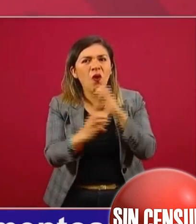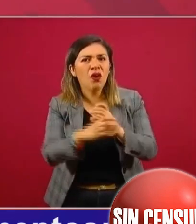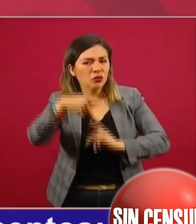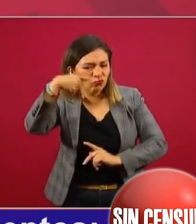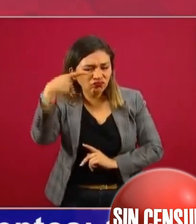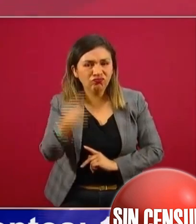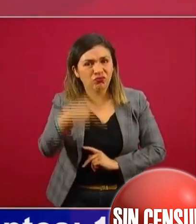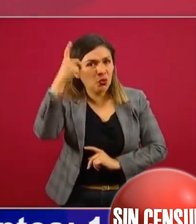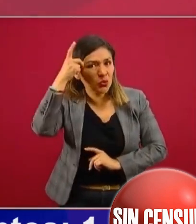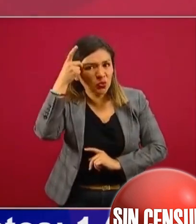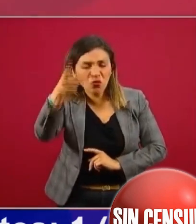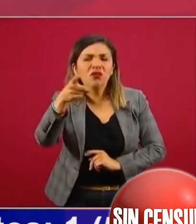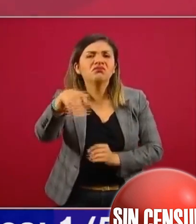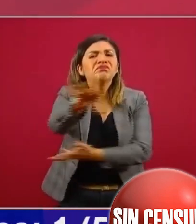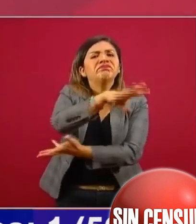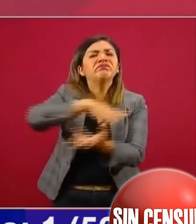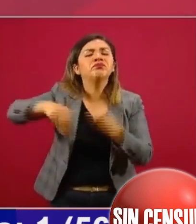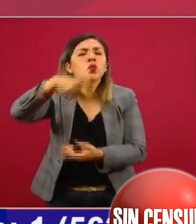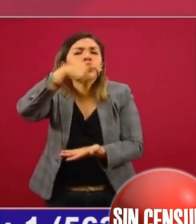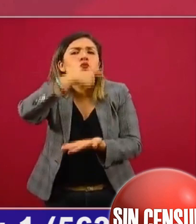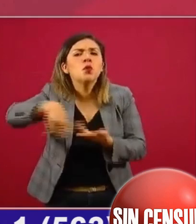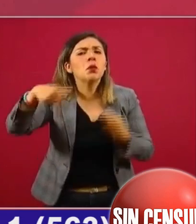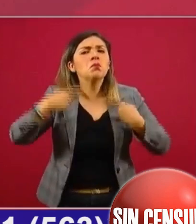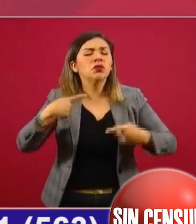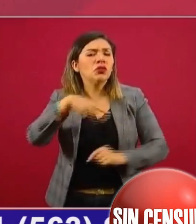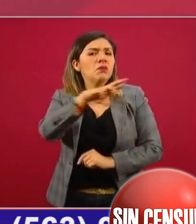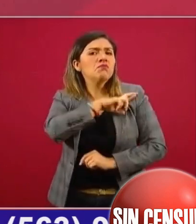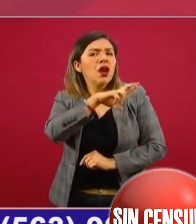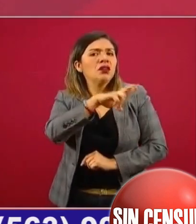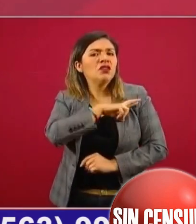los bienes públicos a particulares.